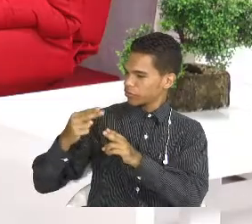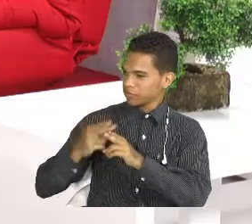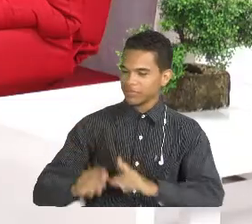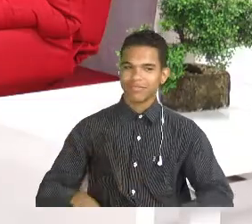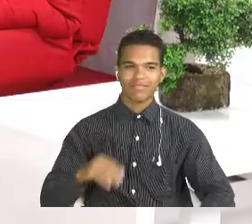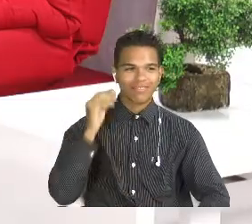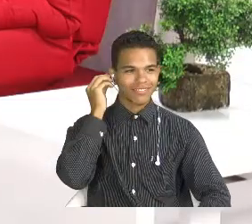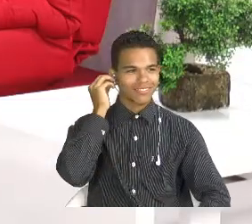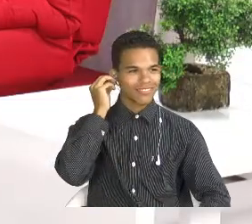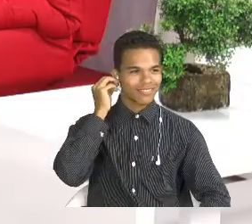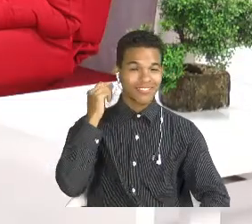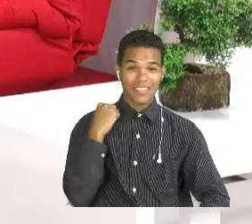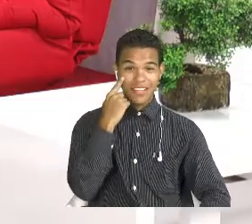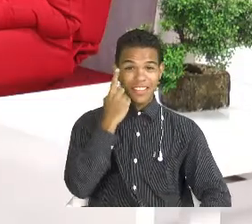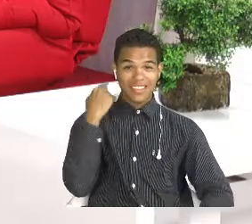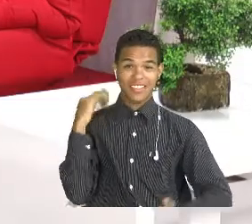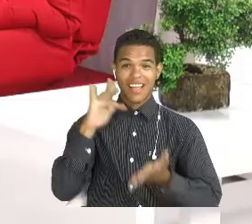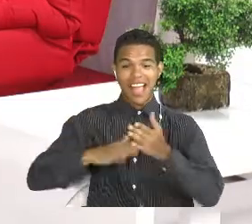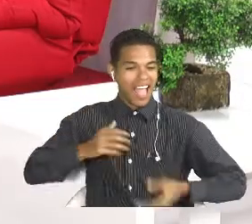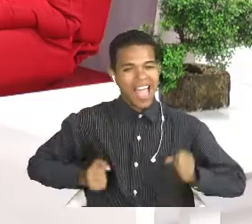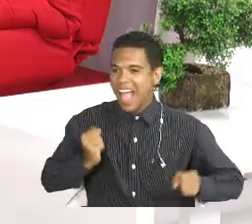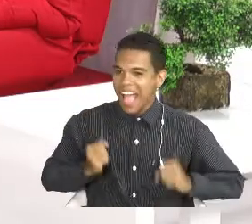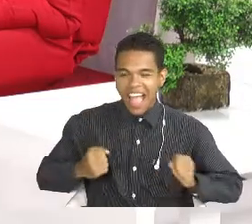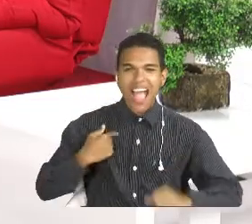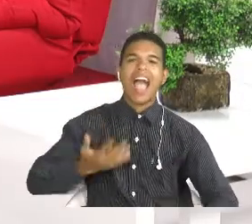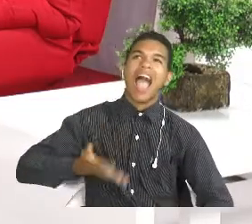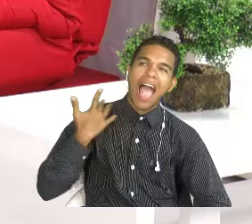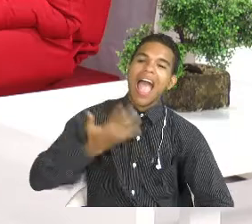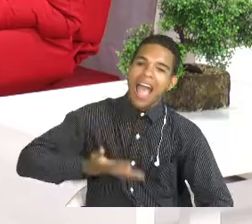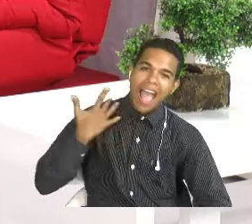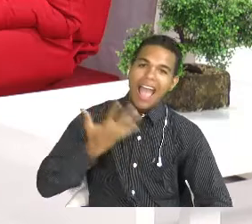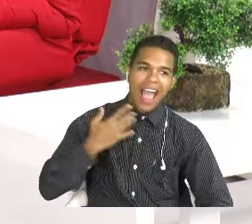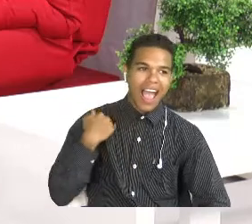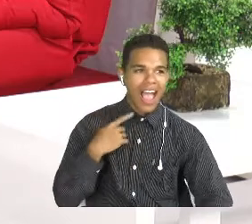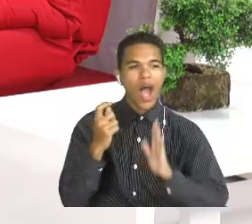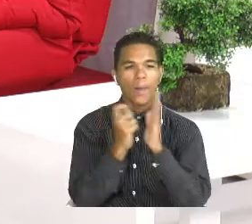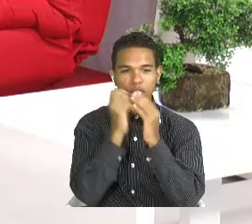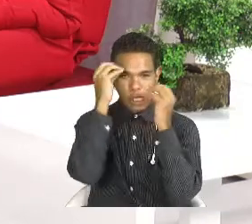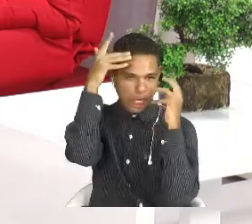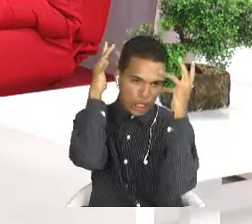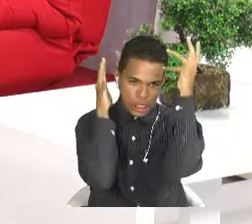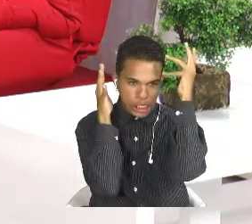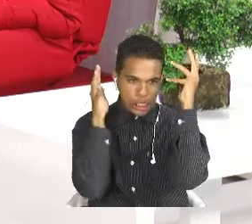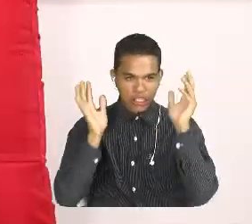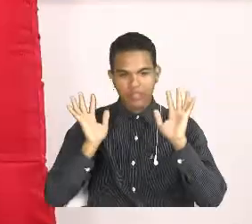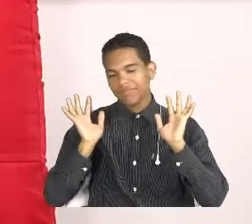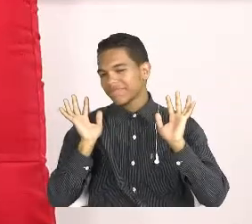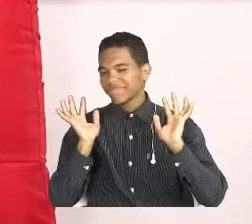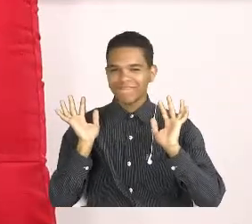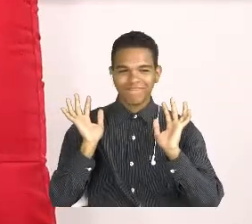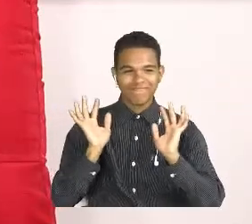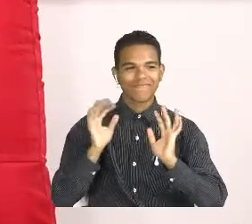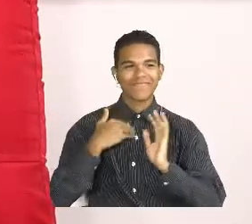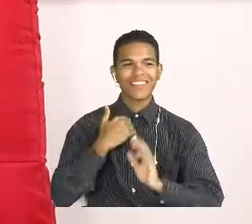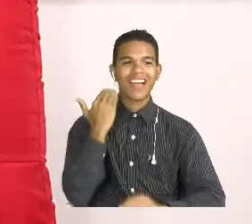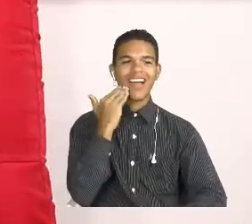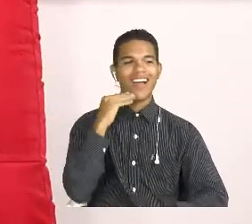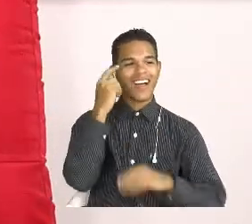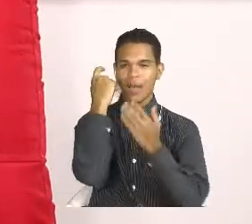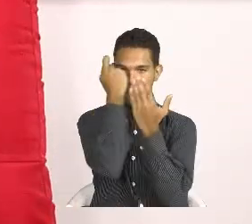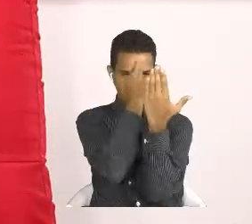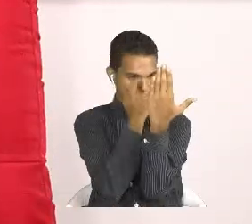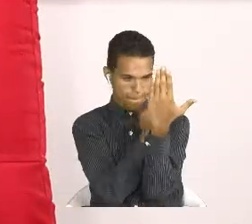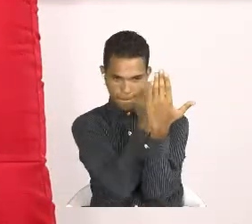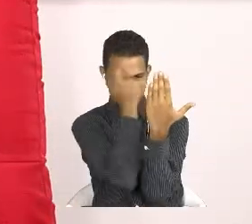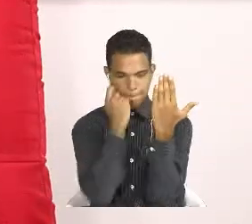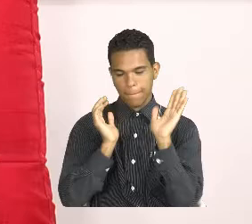que cuando llegué acá al set corriendo y con esta calor y todo, pues un poquito despeinada. Bueno, nuevamente el agradecimiento es a la belleza Prince. A ustedes,